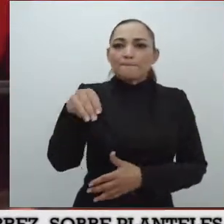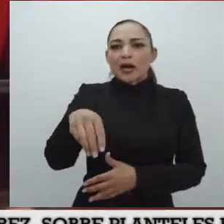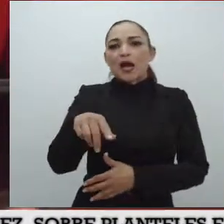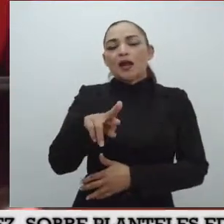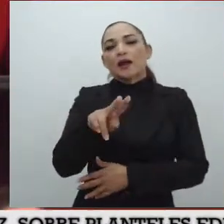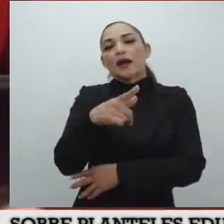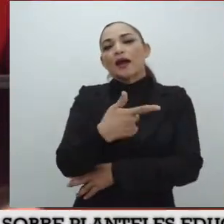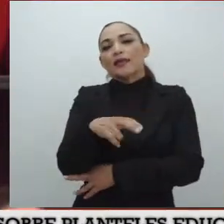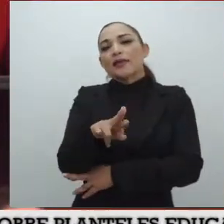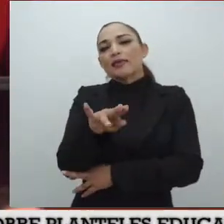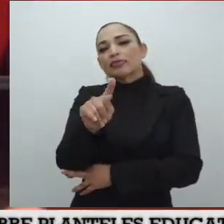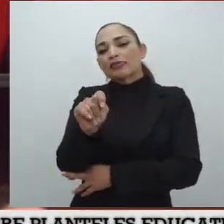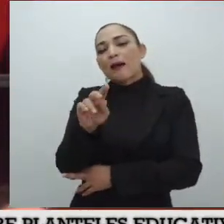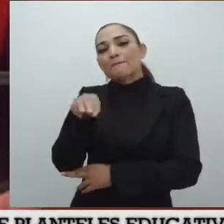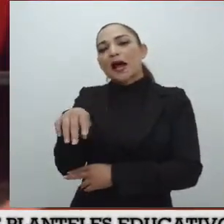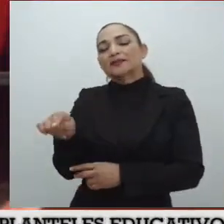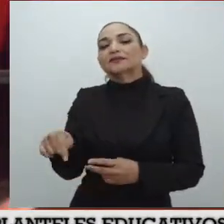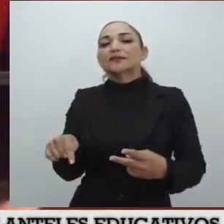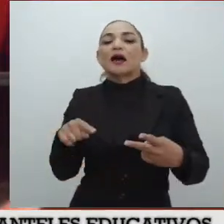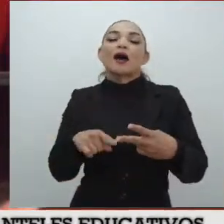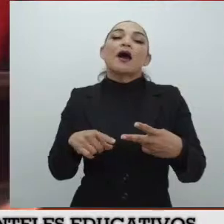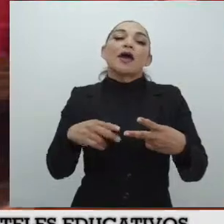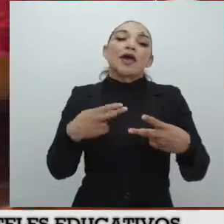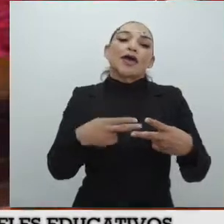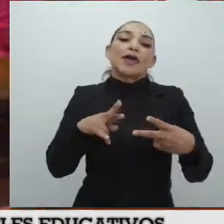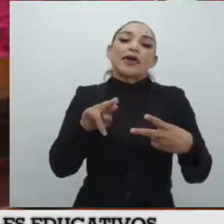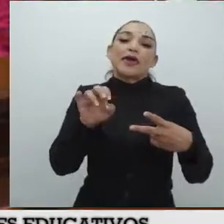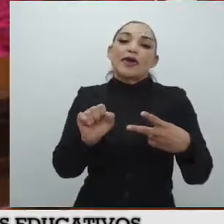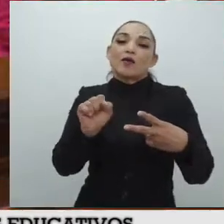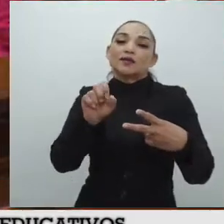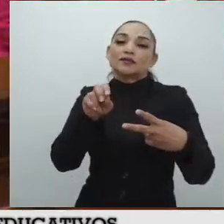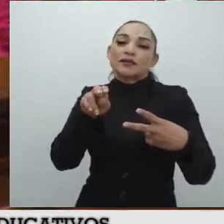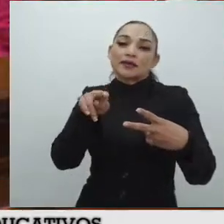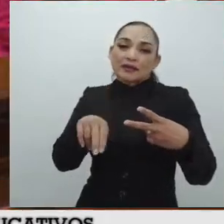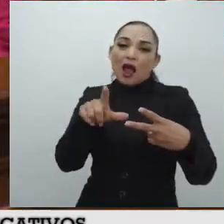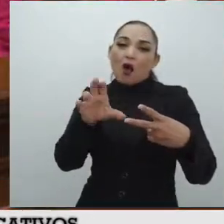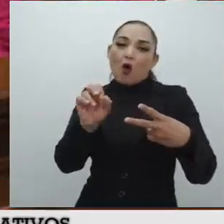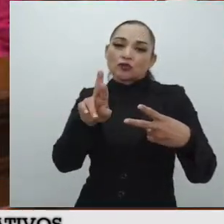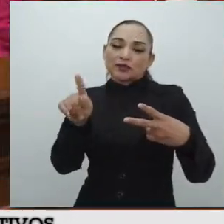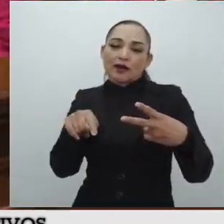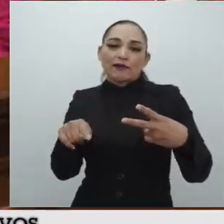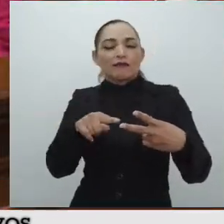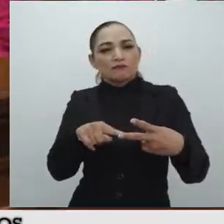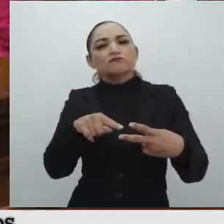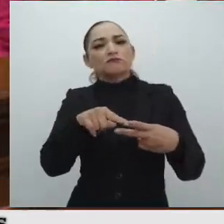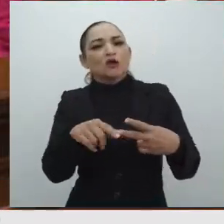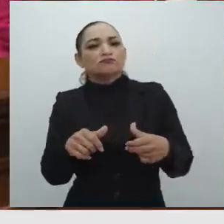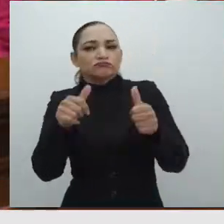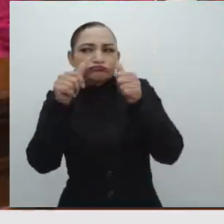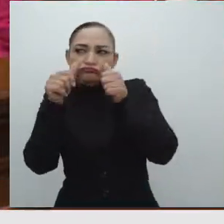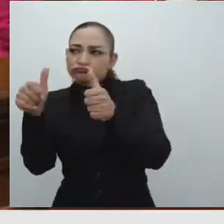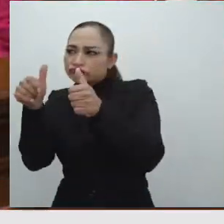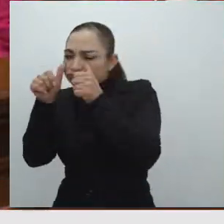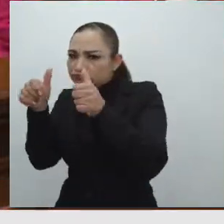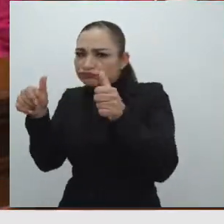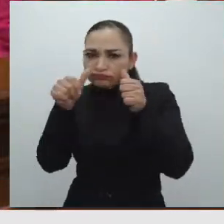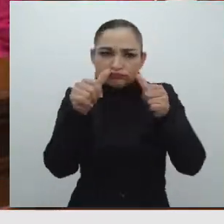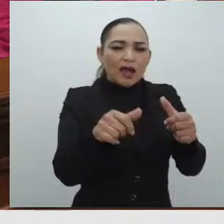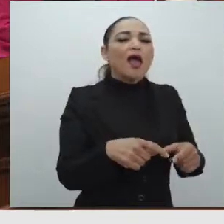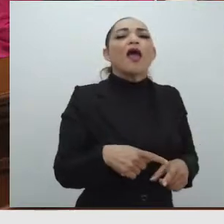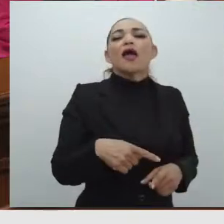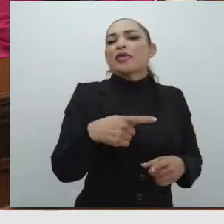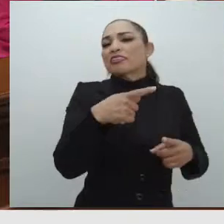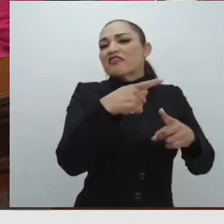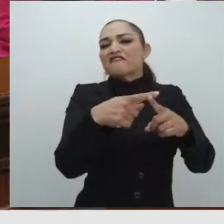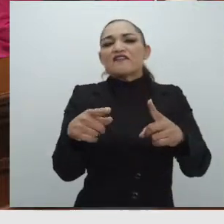estuve en la Héroes de Nacozari, estuve escuchando las diferencias y las necesidades que tenían las escuelas. Es por eso que